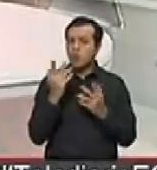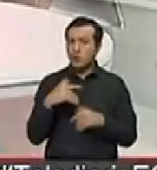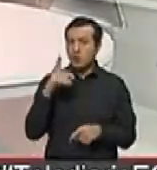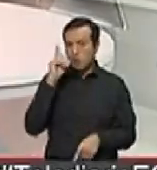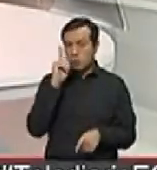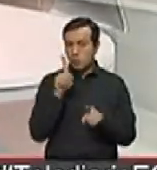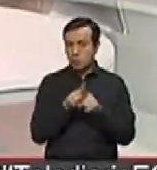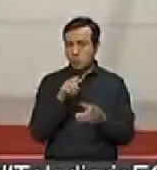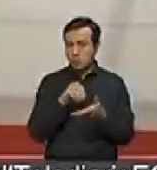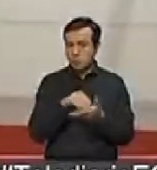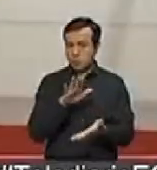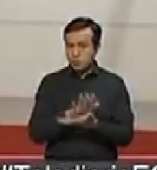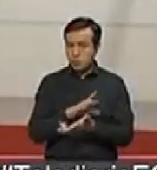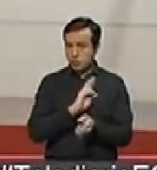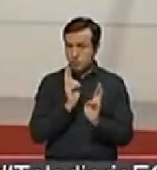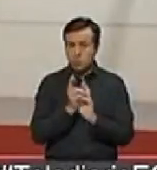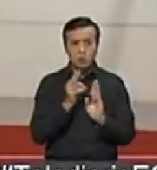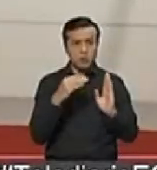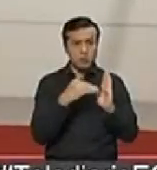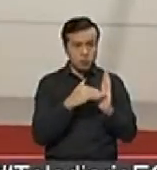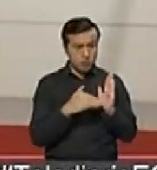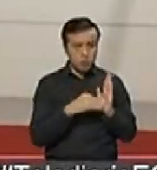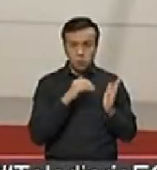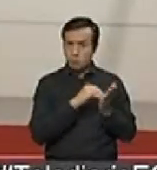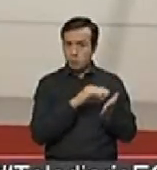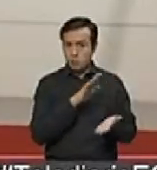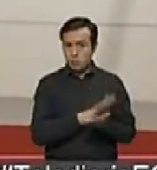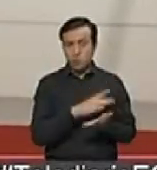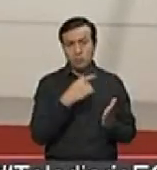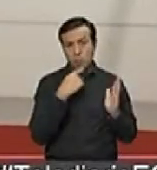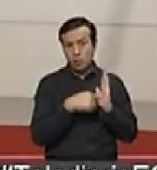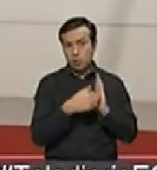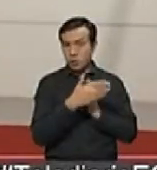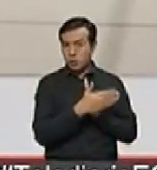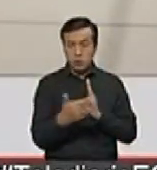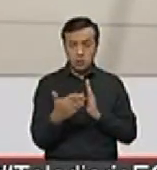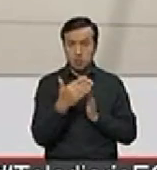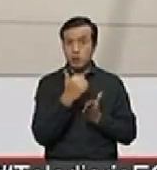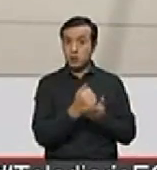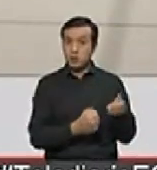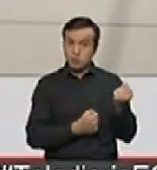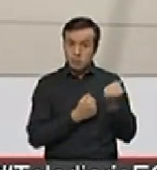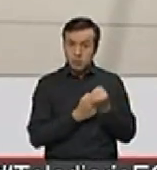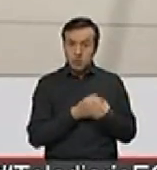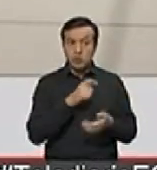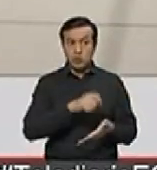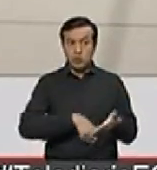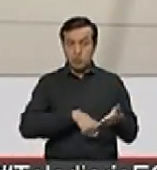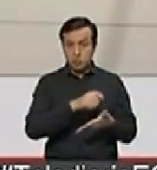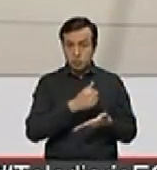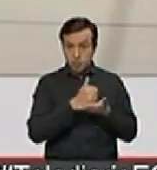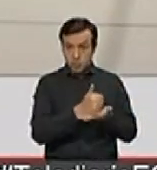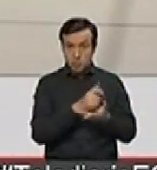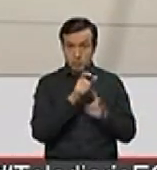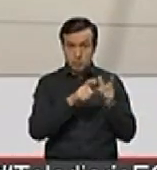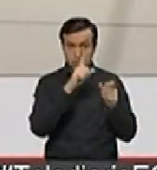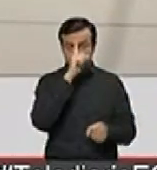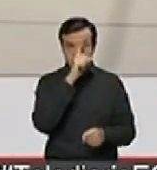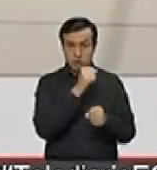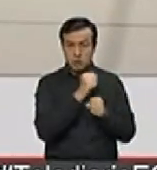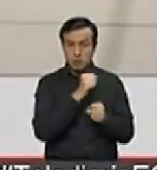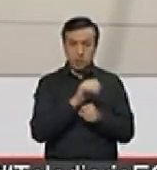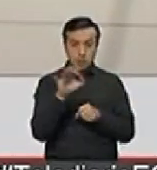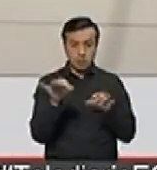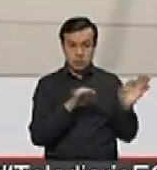están incluidos en la reforma? Bueno, tenemos puntos que son ejes pragmáticos, como primero, la facilitación al momento de contratación y vinculación de personas al mercado